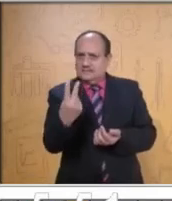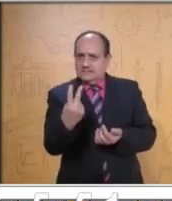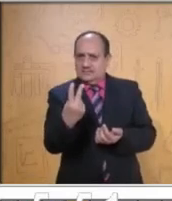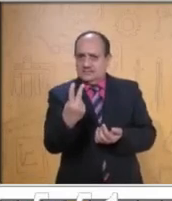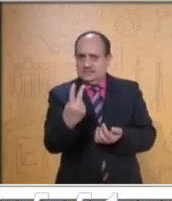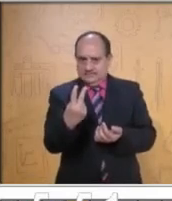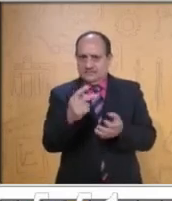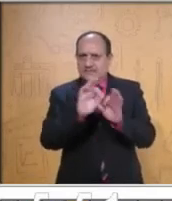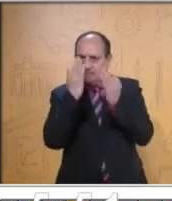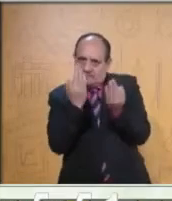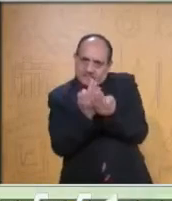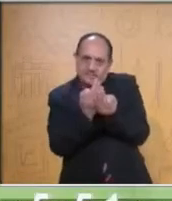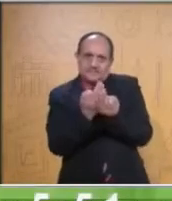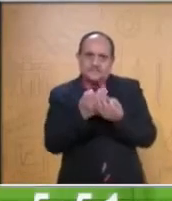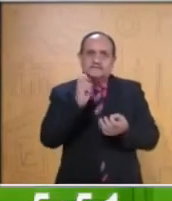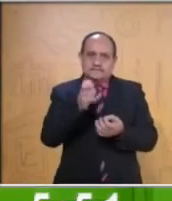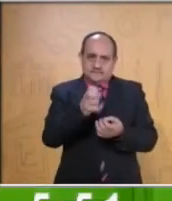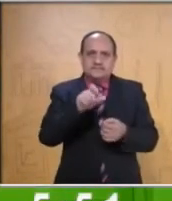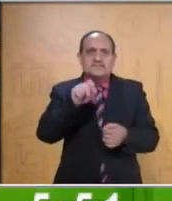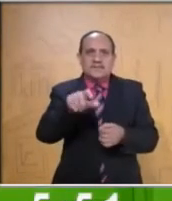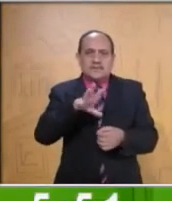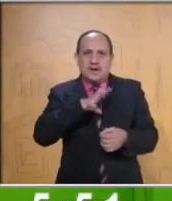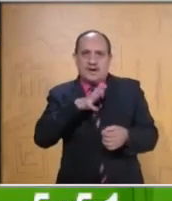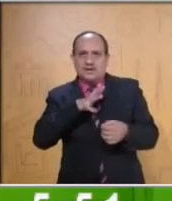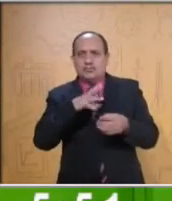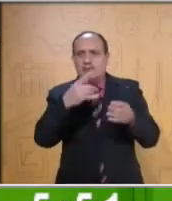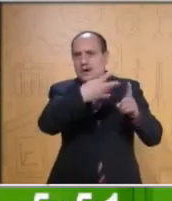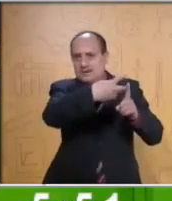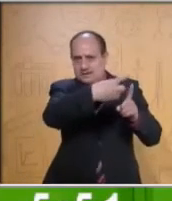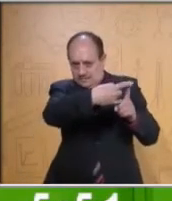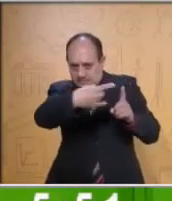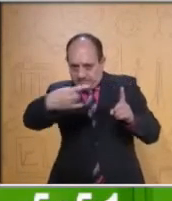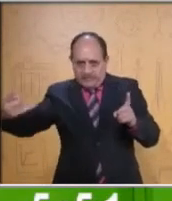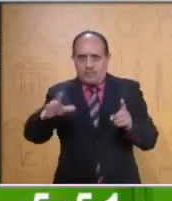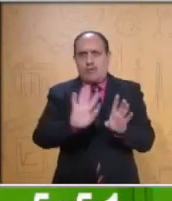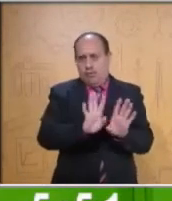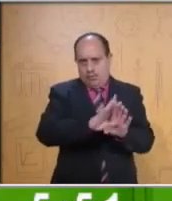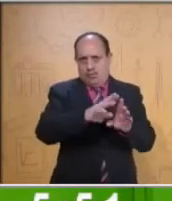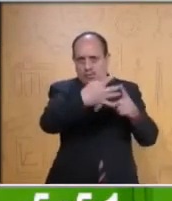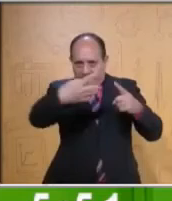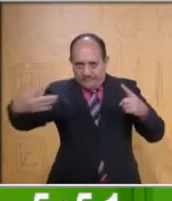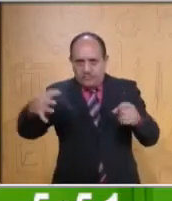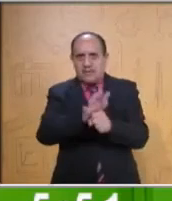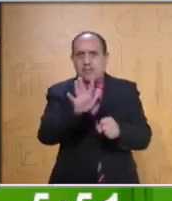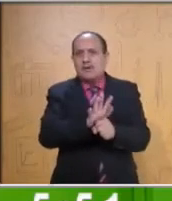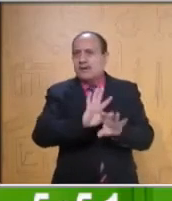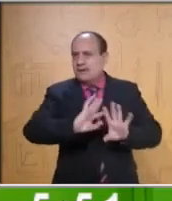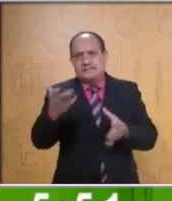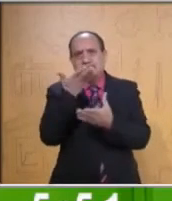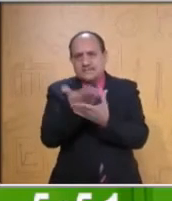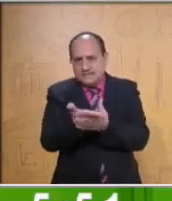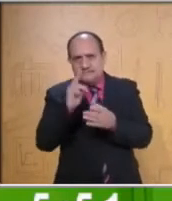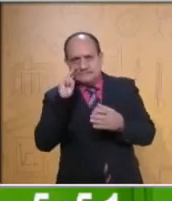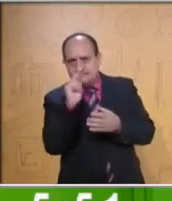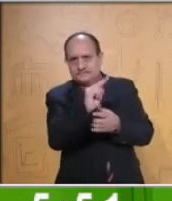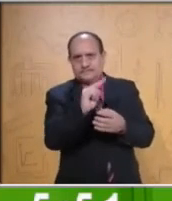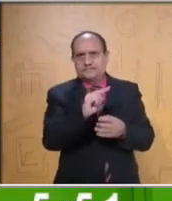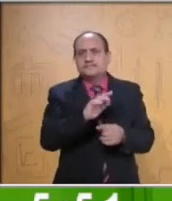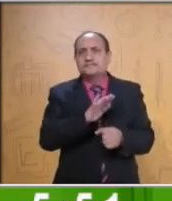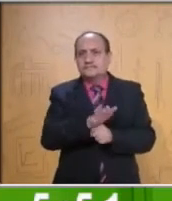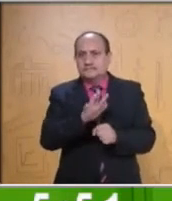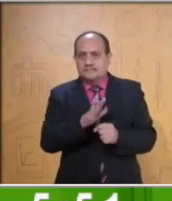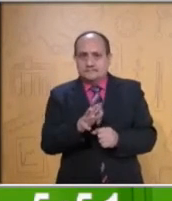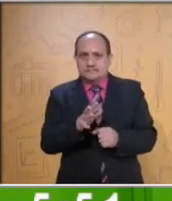que son las medidas de dispersión, también llevan una fórmula, la cual vamos a ver. Aquí yo ya no les pedí que lo identificaran, puesto